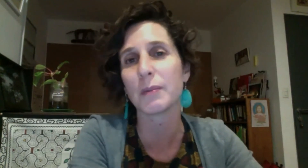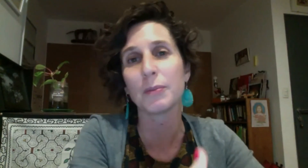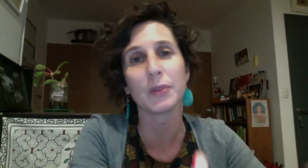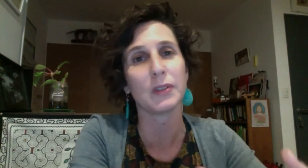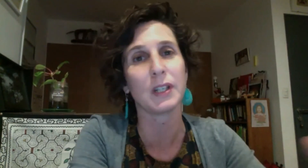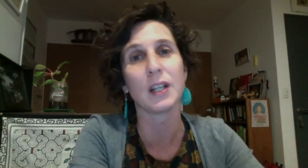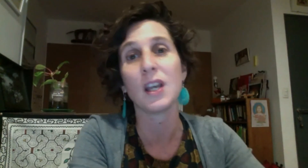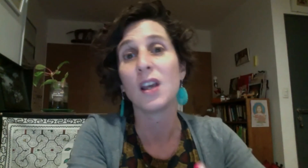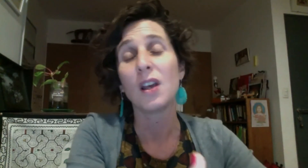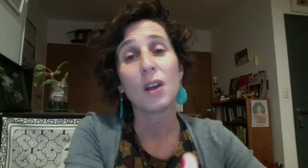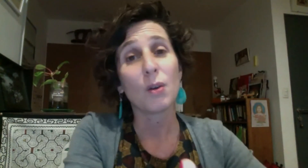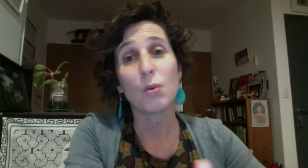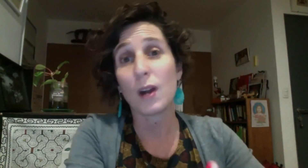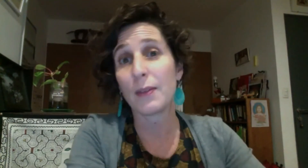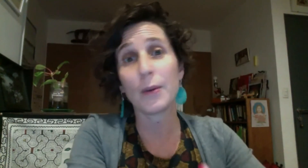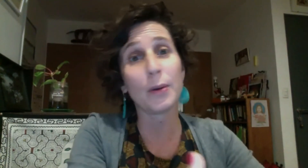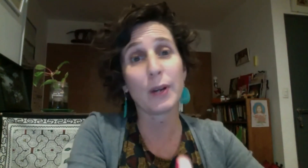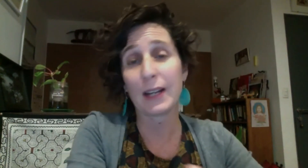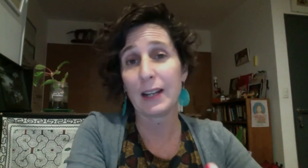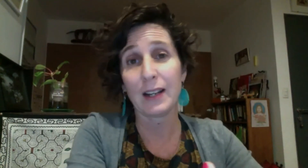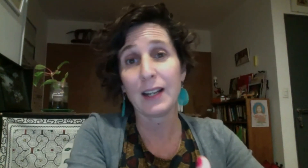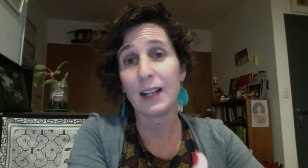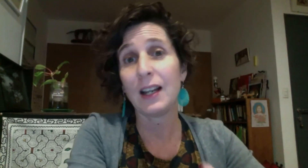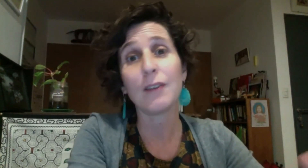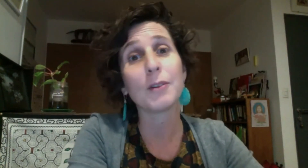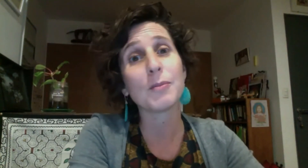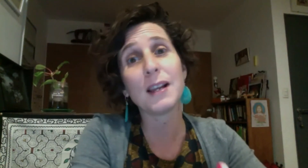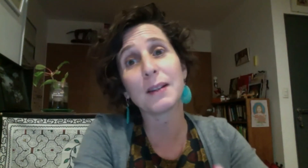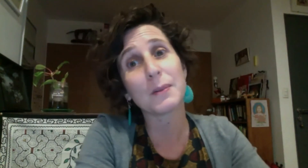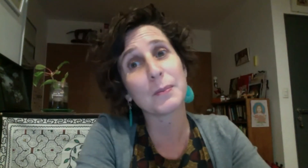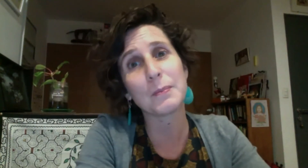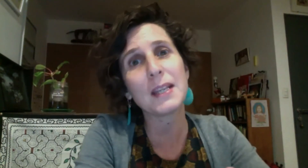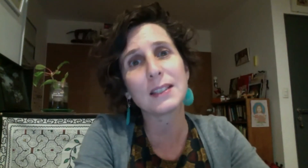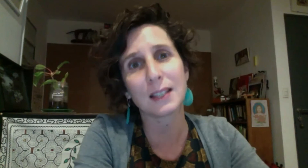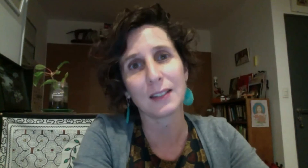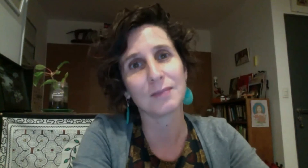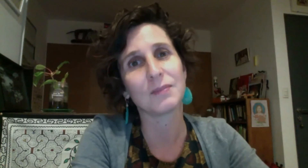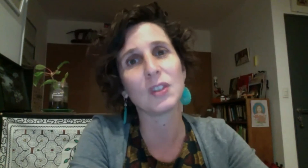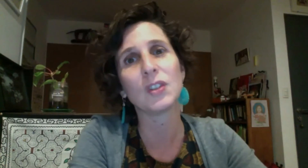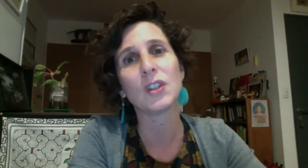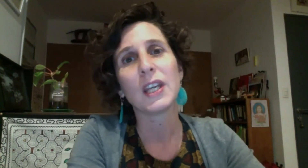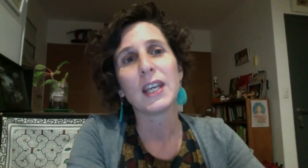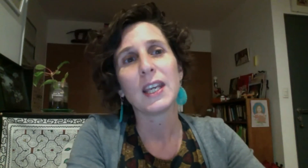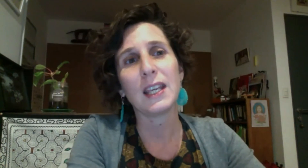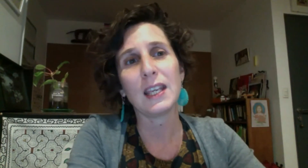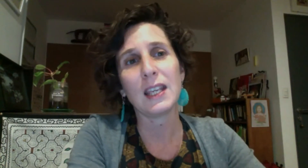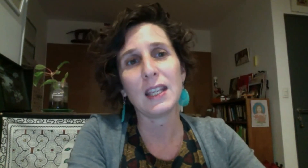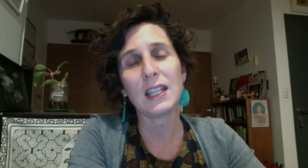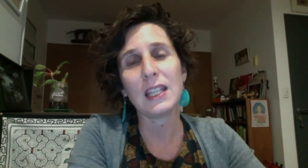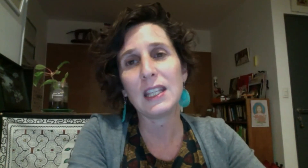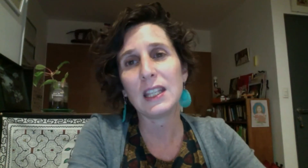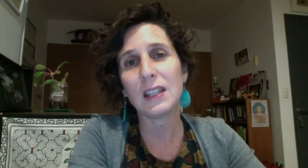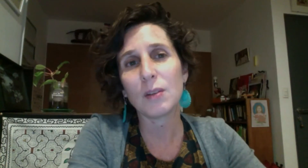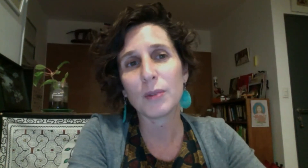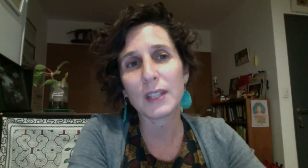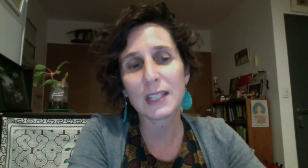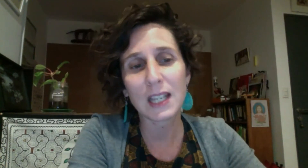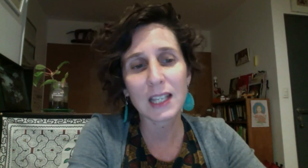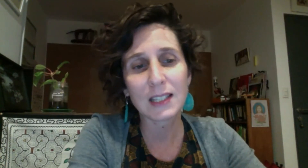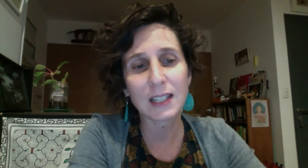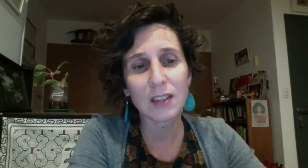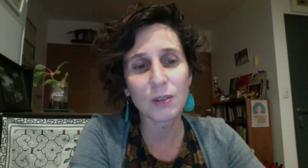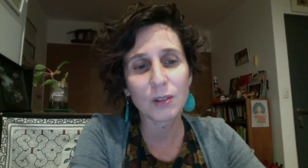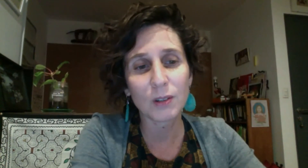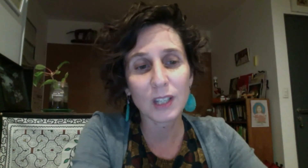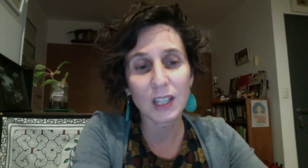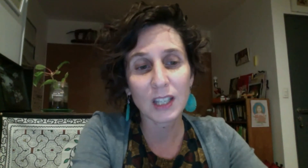que vamos a estar jugando a la fórmula mixta, ¿no? Y como decía, este